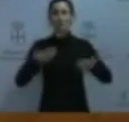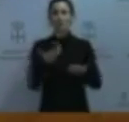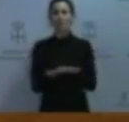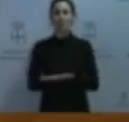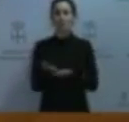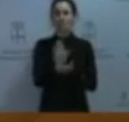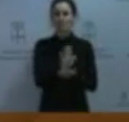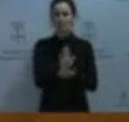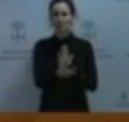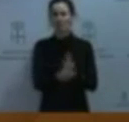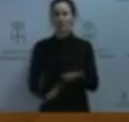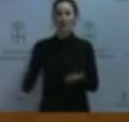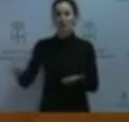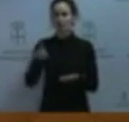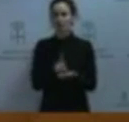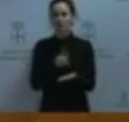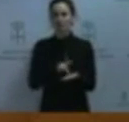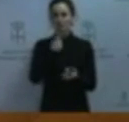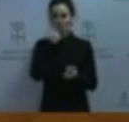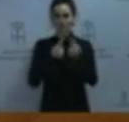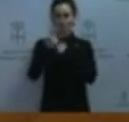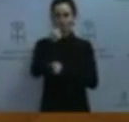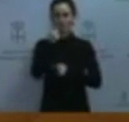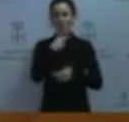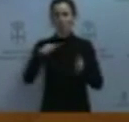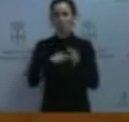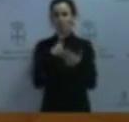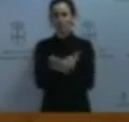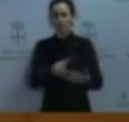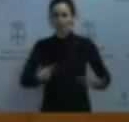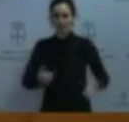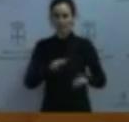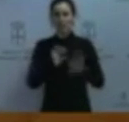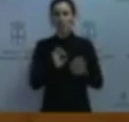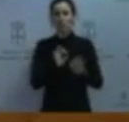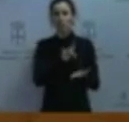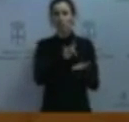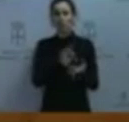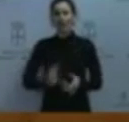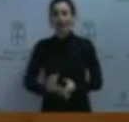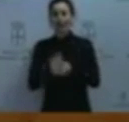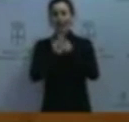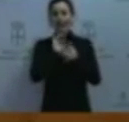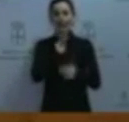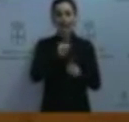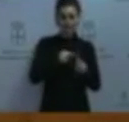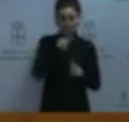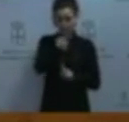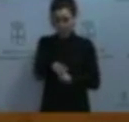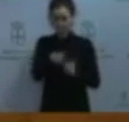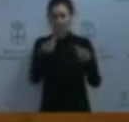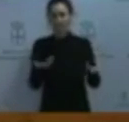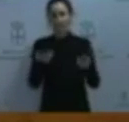a finales del año pasado, del 2016, tras una interpelación sobre turismo exterior, cuyas